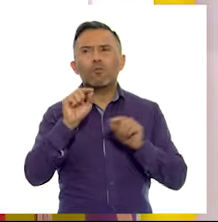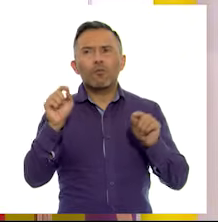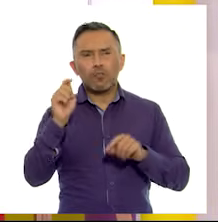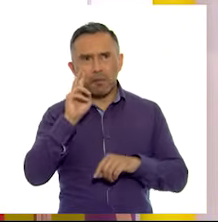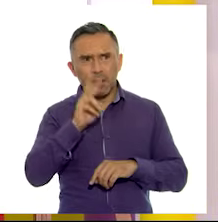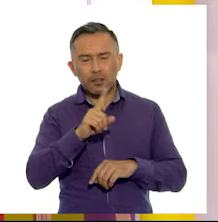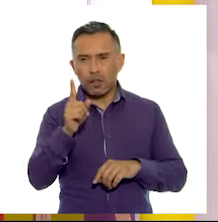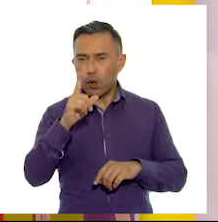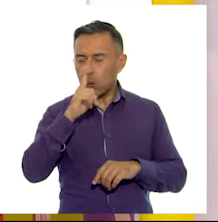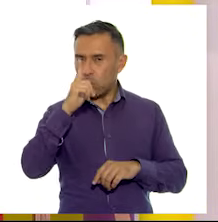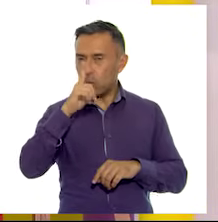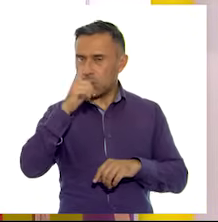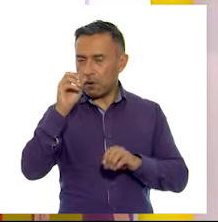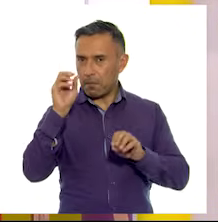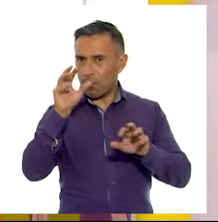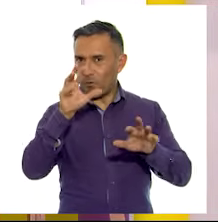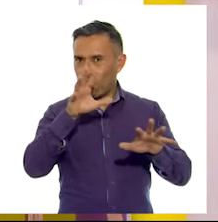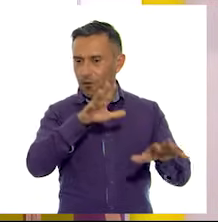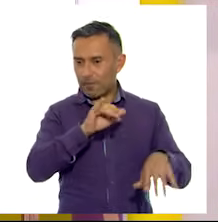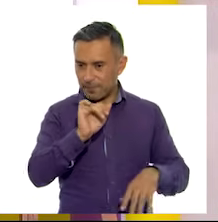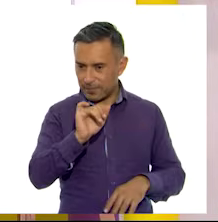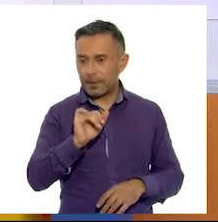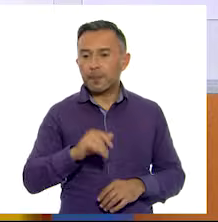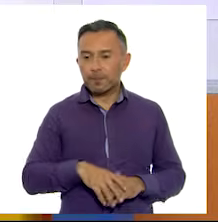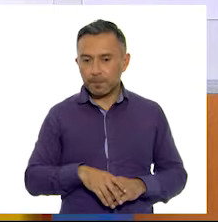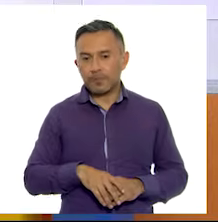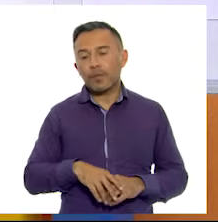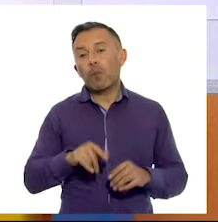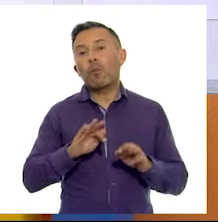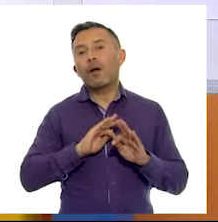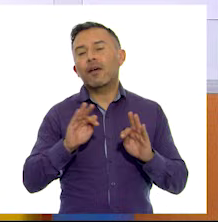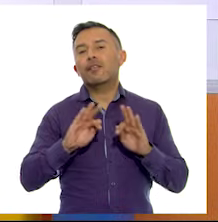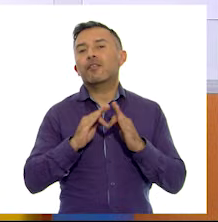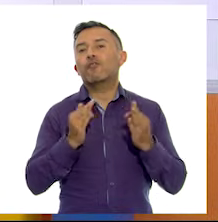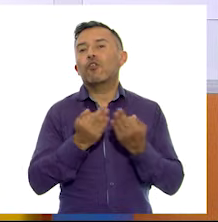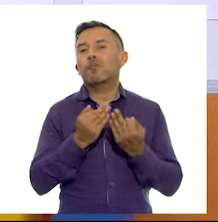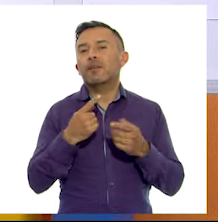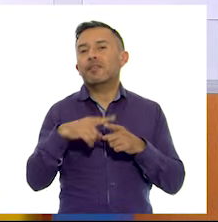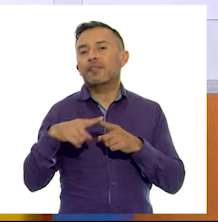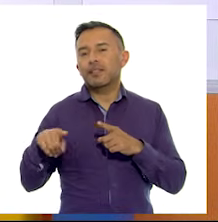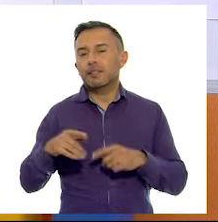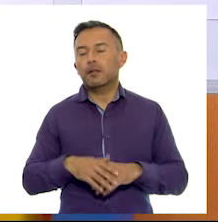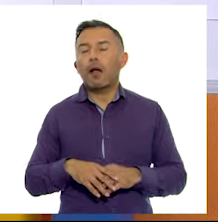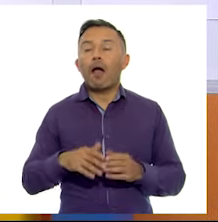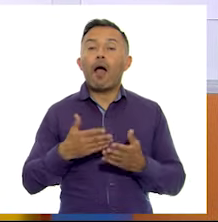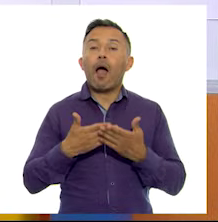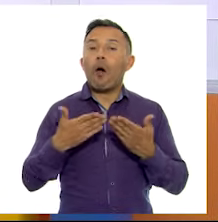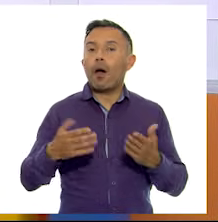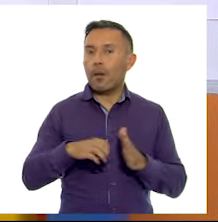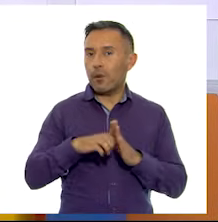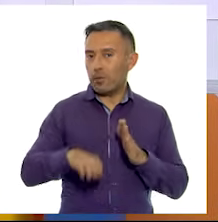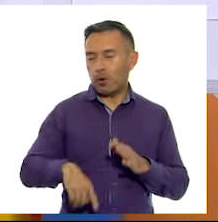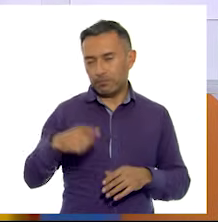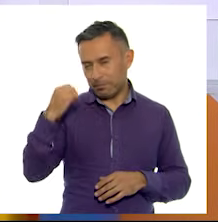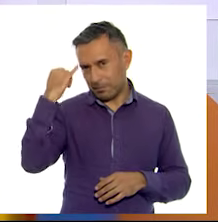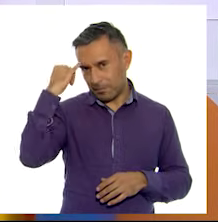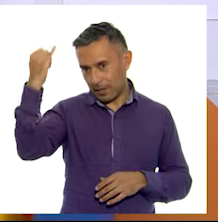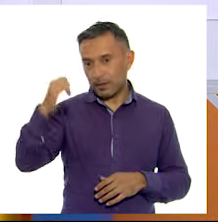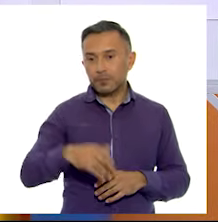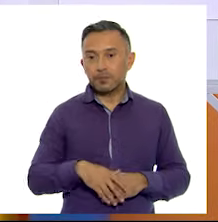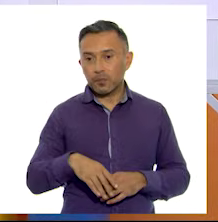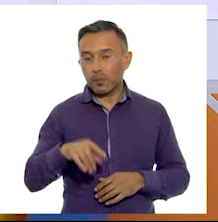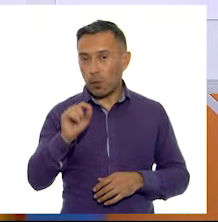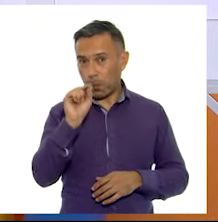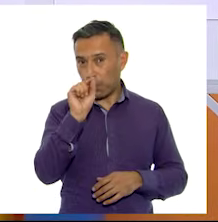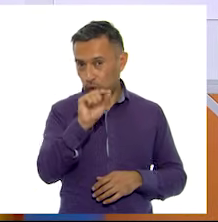entra más la luz entre ellos, ¿verdad? Exactamente. Y entonces podemos hacer texturas distintas. Uh-huh. Y ahora, por ejemplo, vamos a imaginarnos que uno de estos puntos,